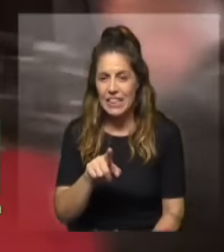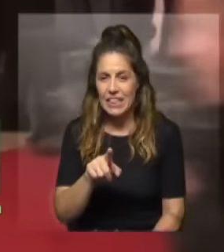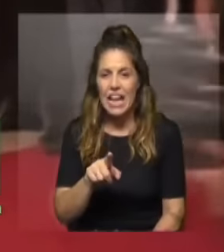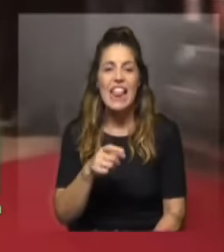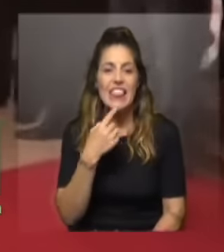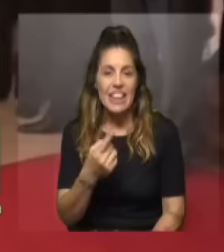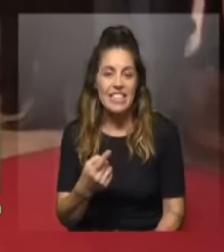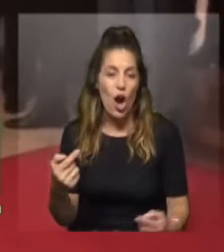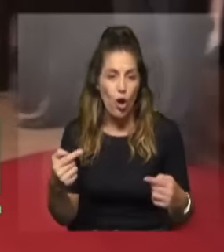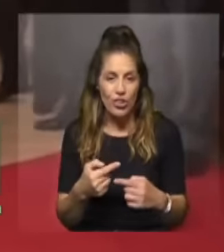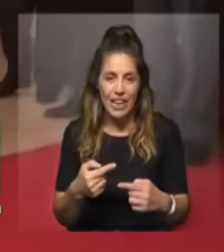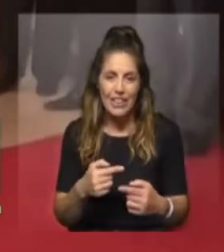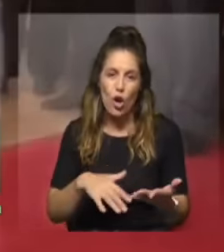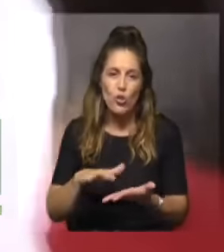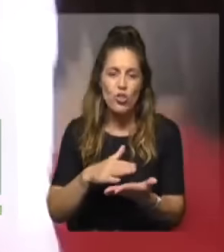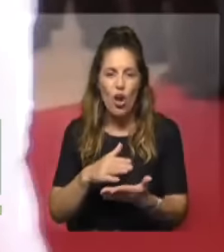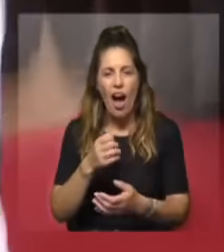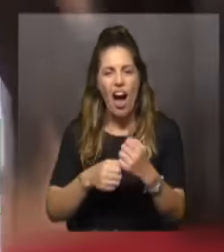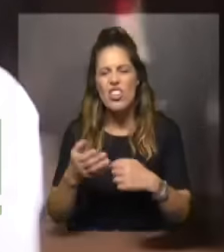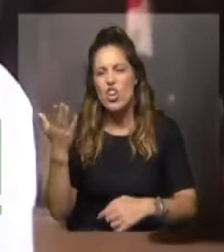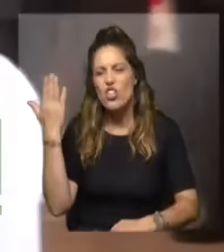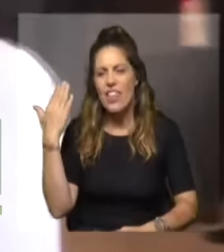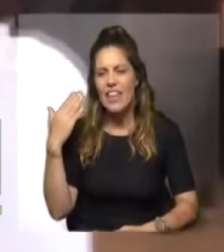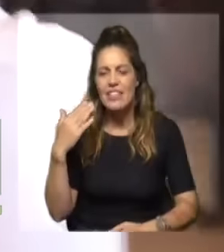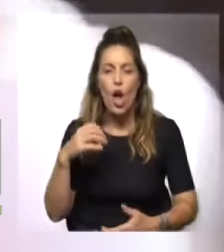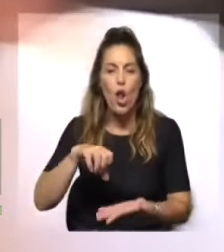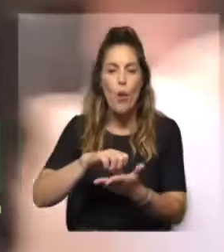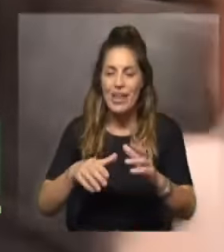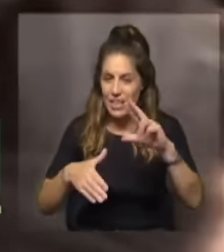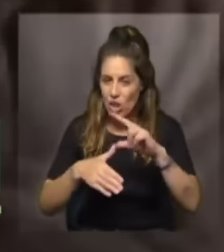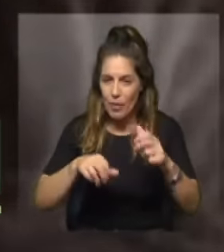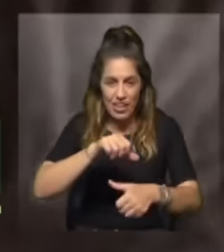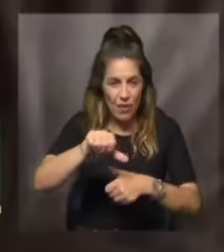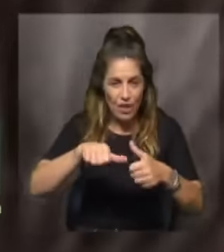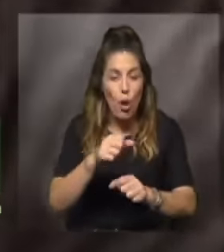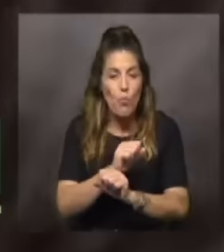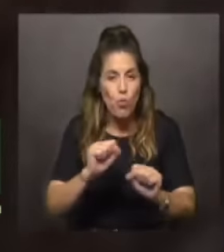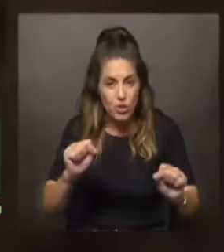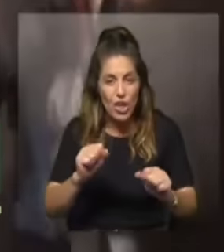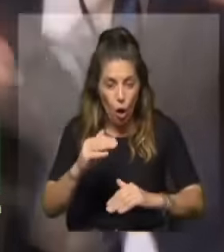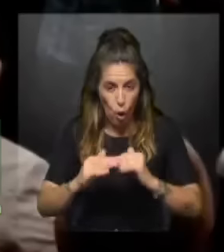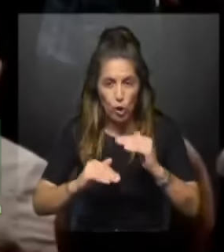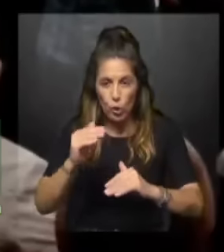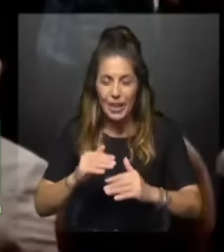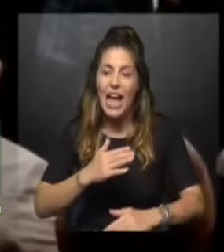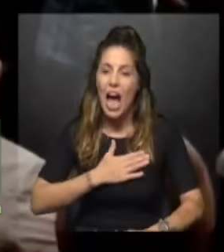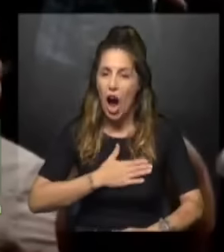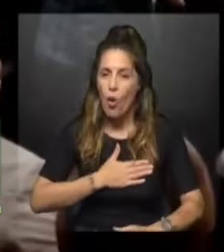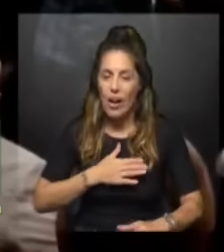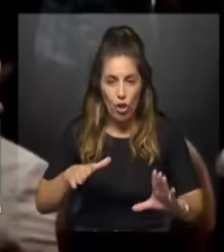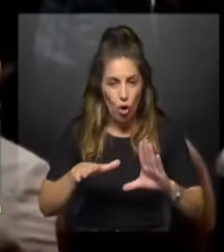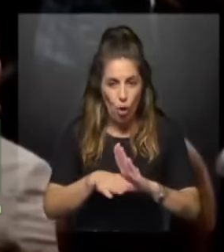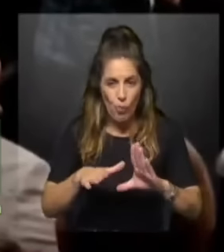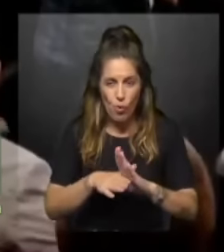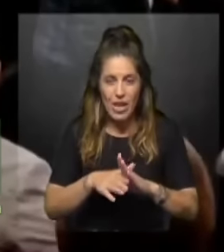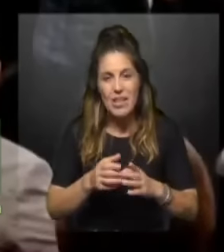en contraste con lo que sucedió hace década y media cuando los países latinoamericanos y caribeños pudieron construir consensos comunes Más allá de